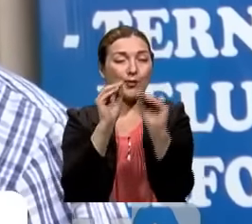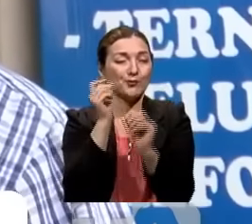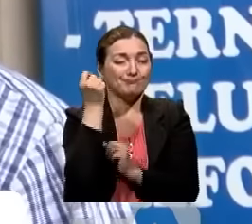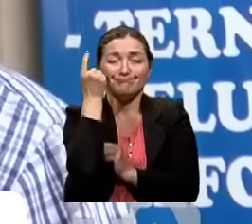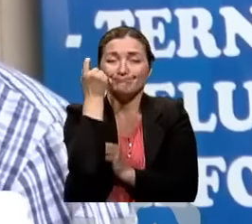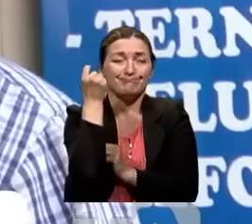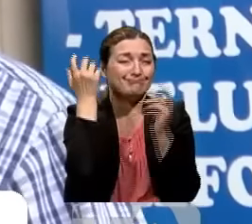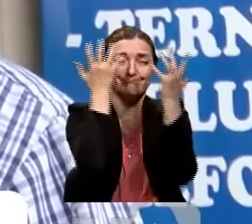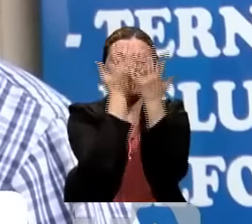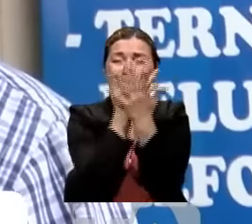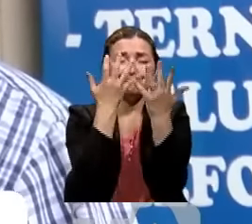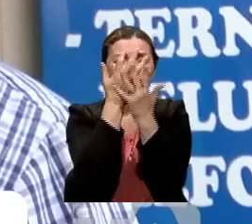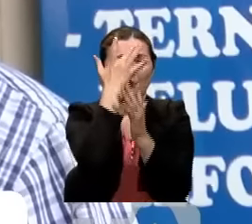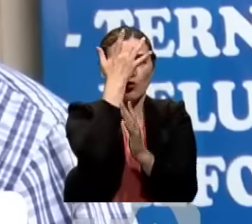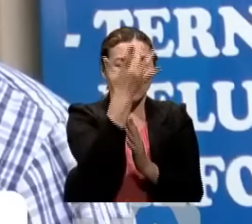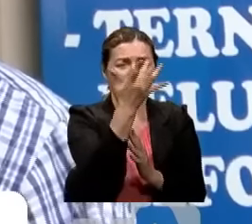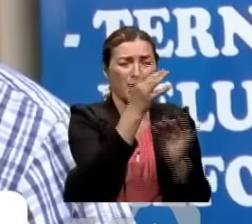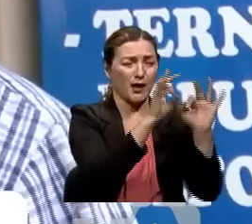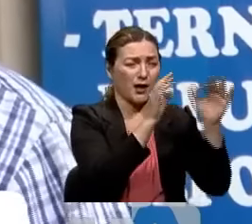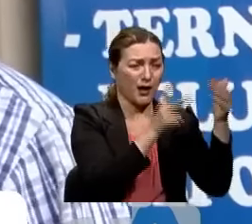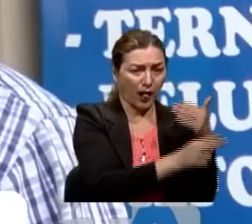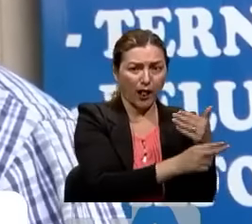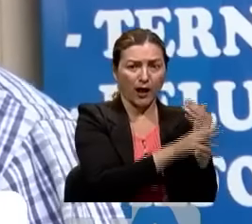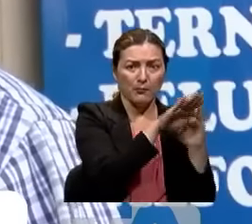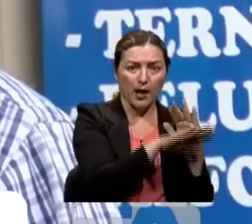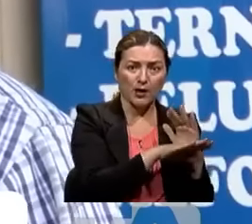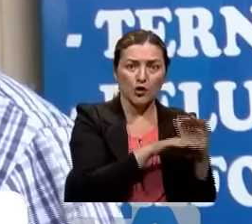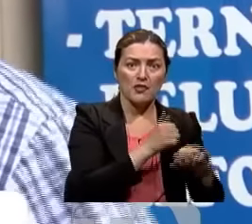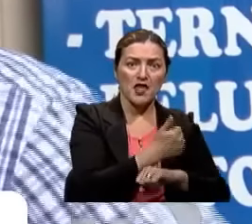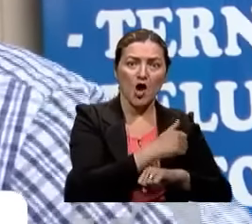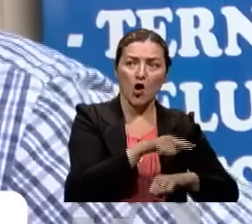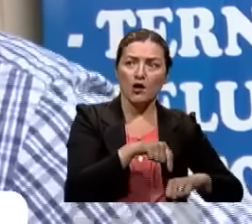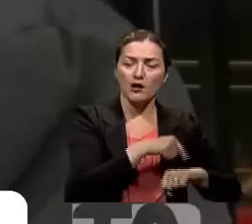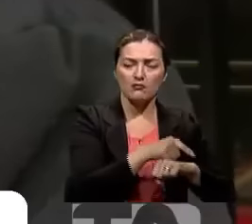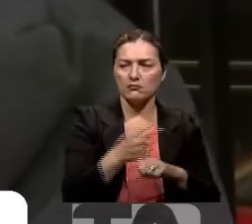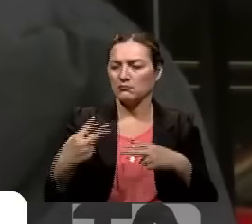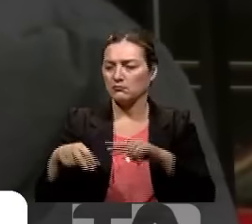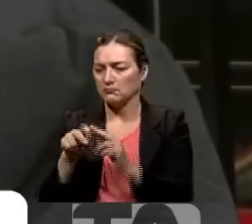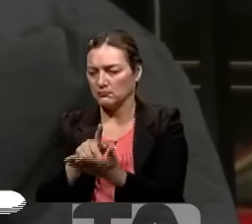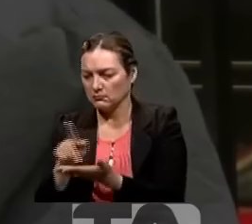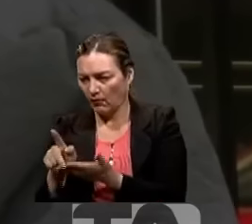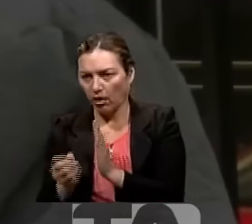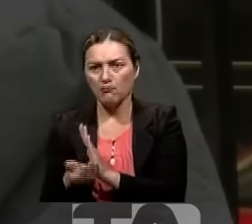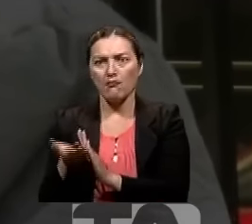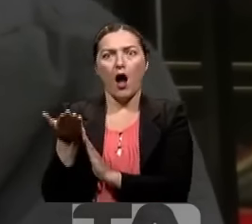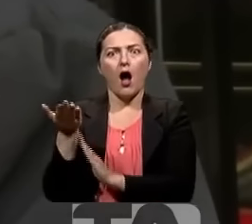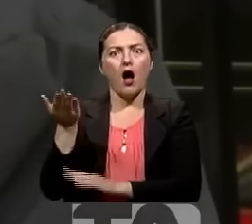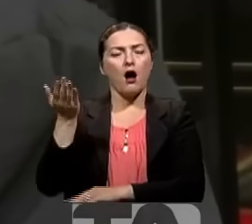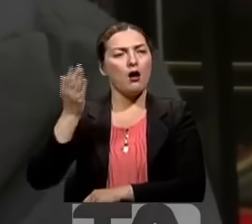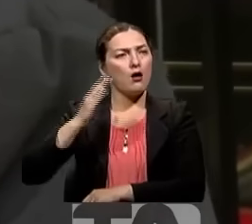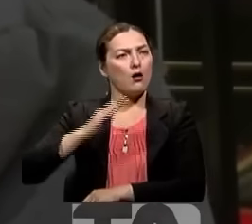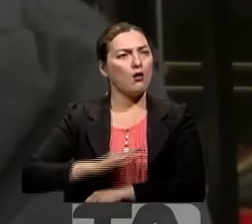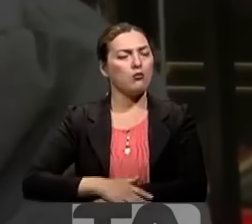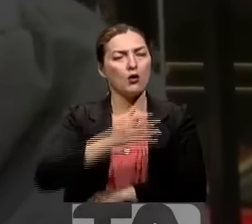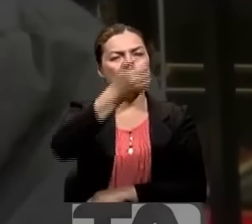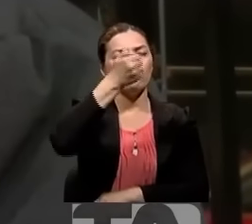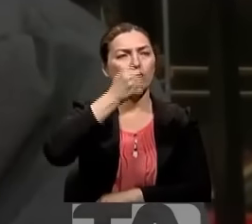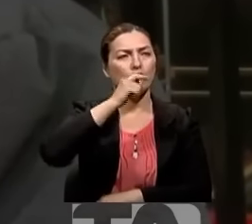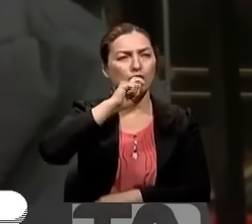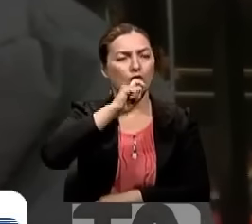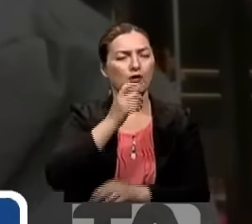más luz uno deja de consumir, le están subiendo más. Nosotros consumimos, digamos, con la nevera y todo